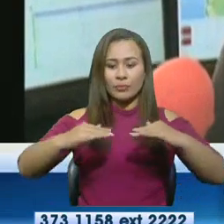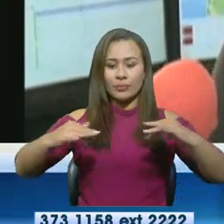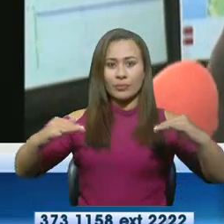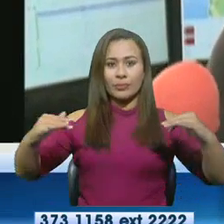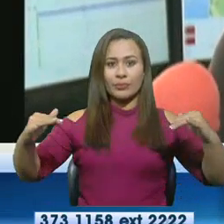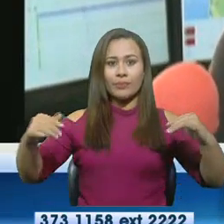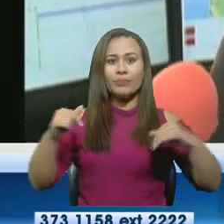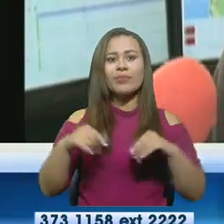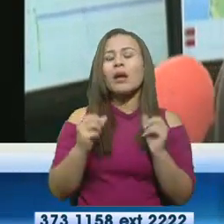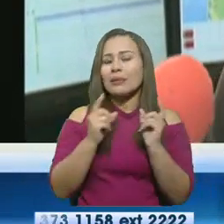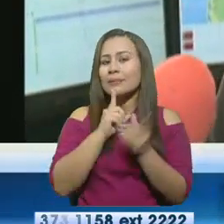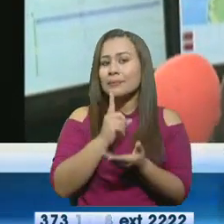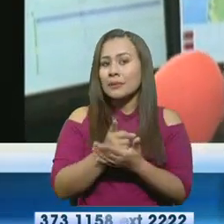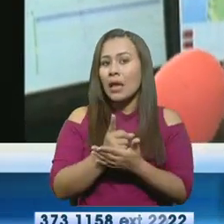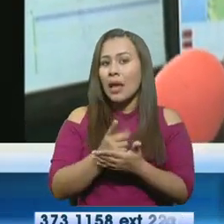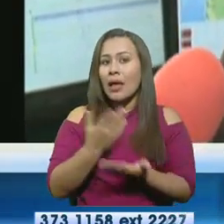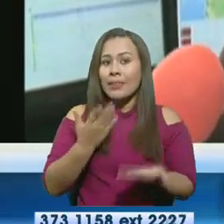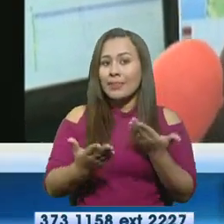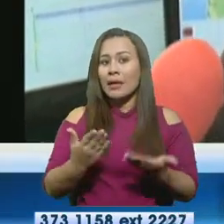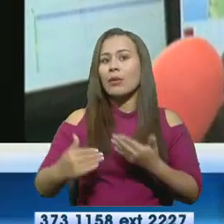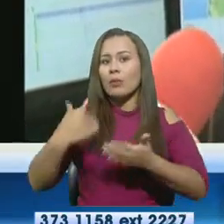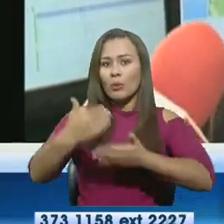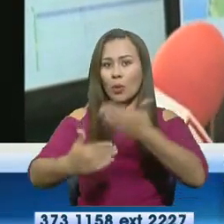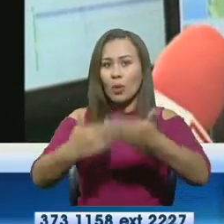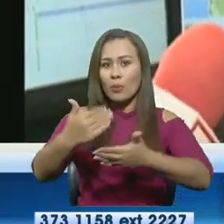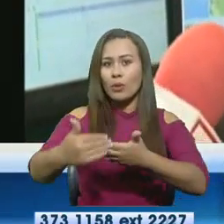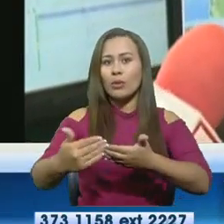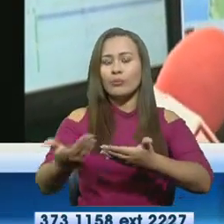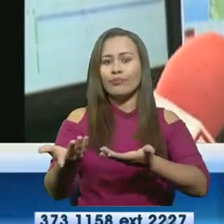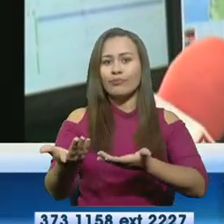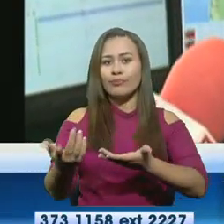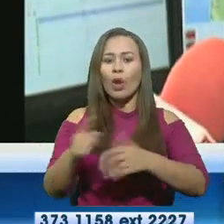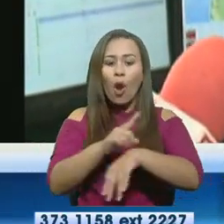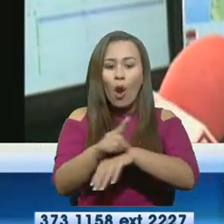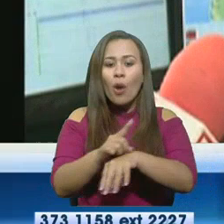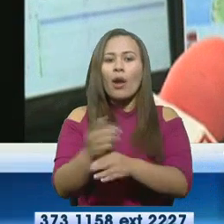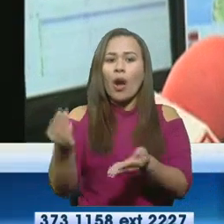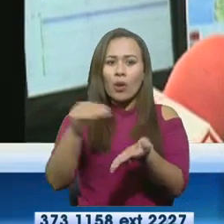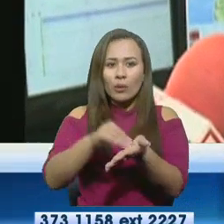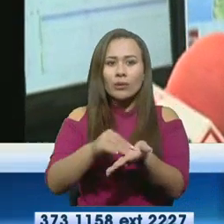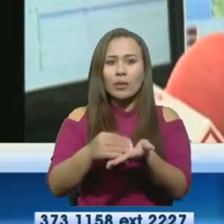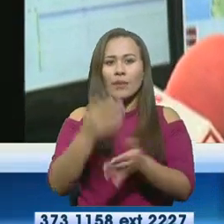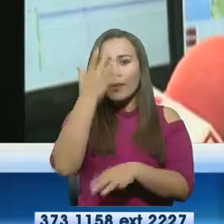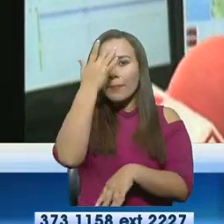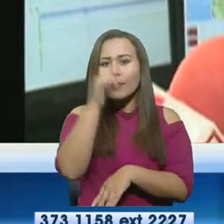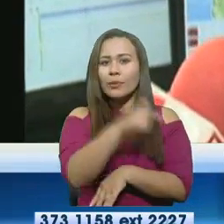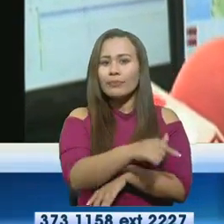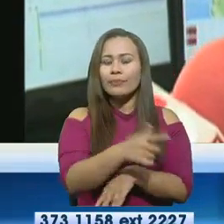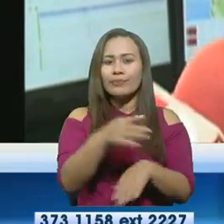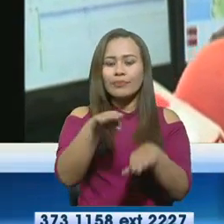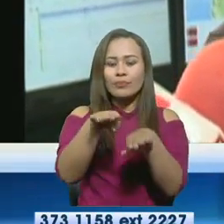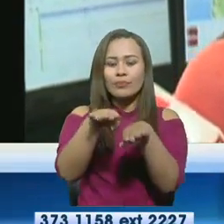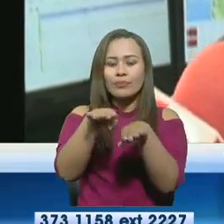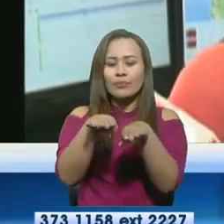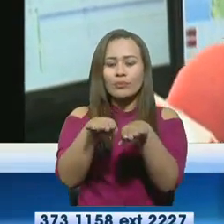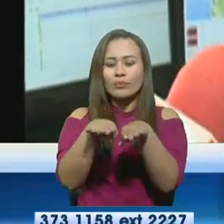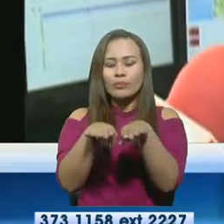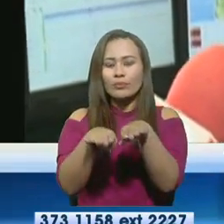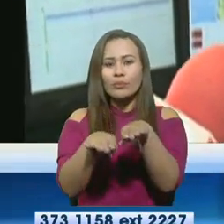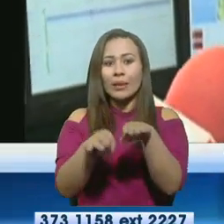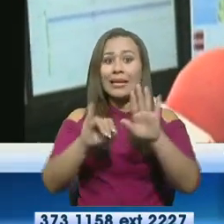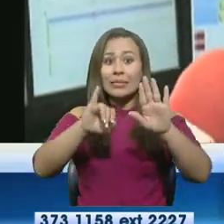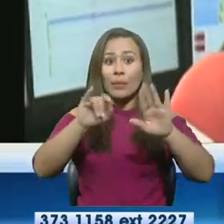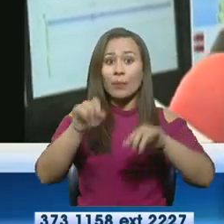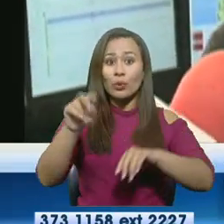Es muy probable que haya réplicas en las próximas horas por el evento de magnitud 6, y podemos tener